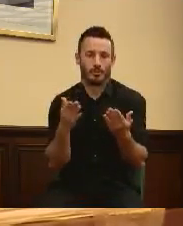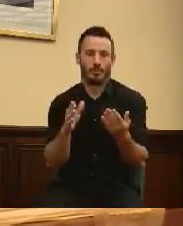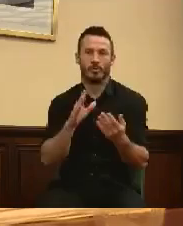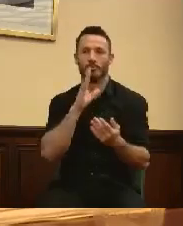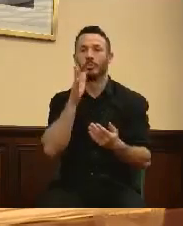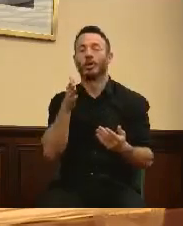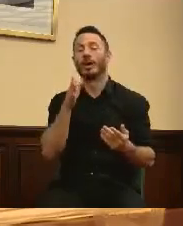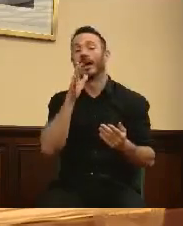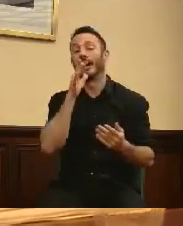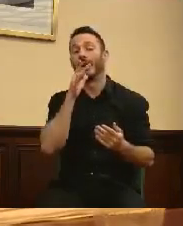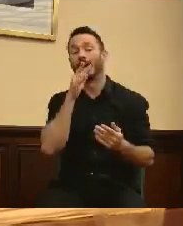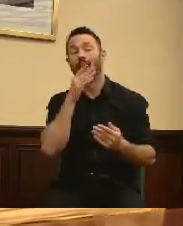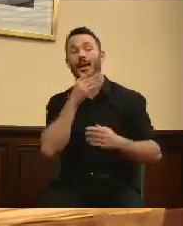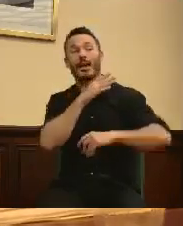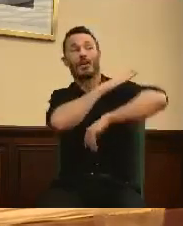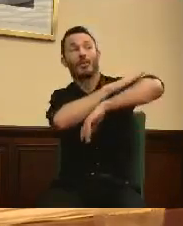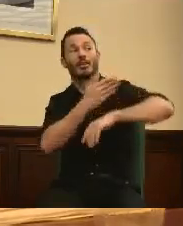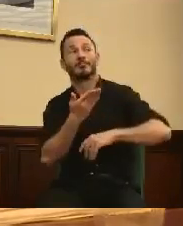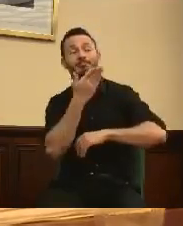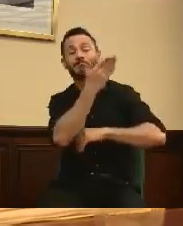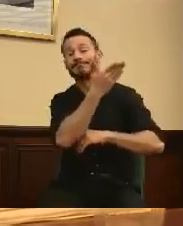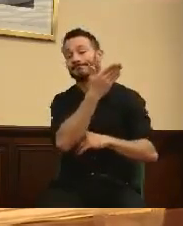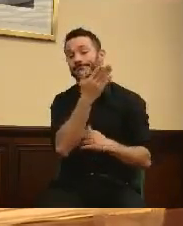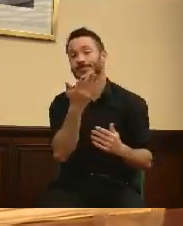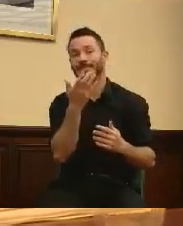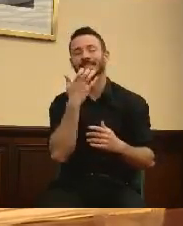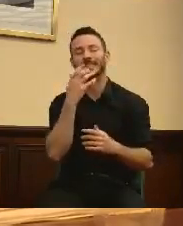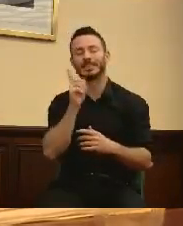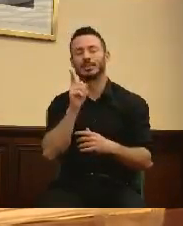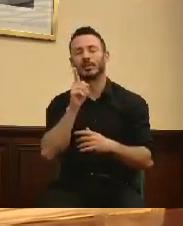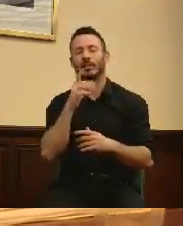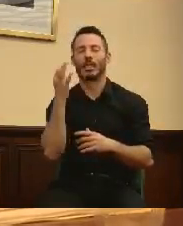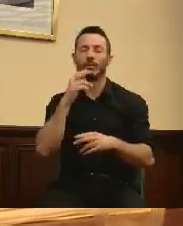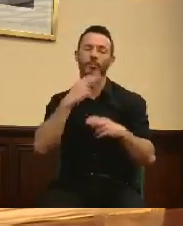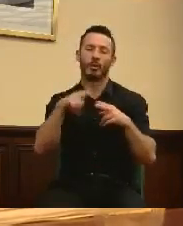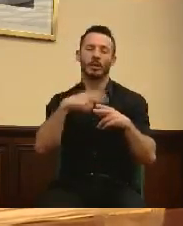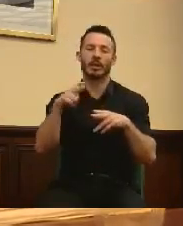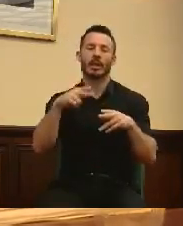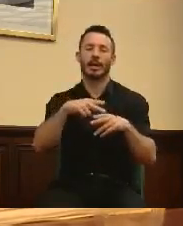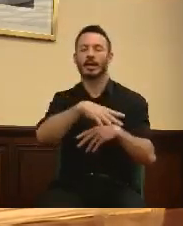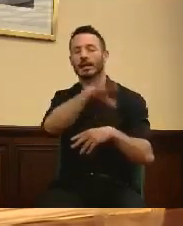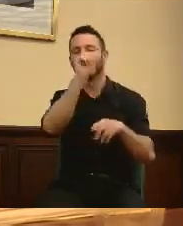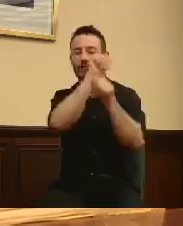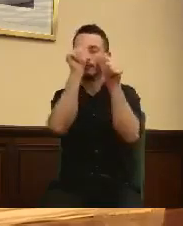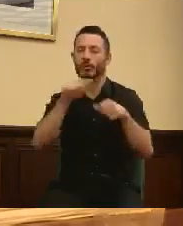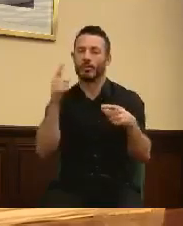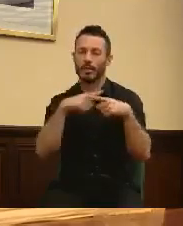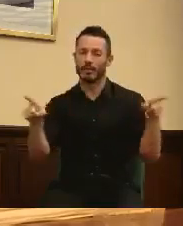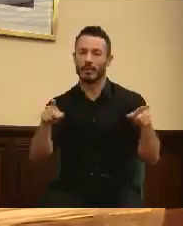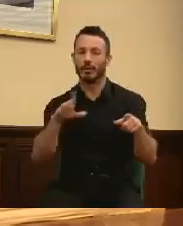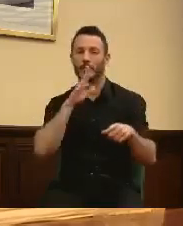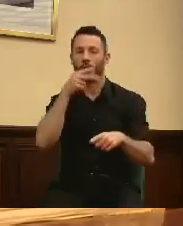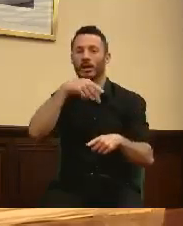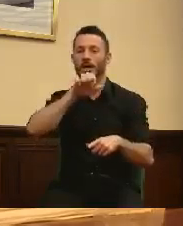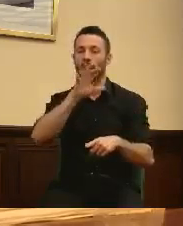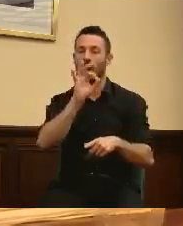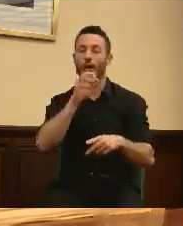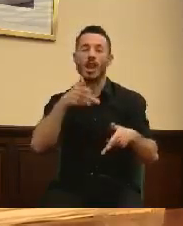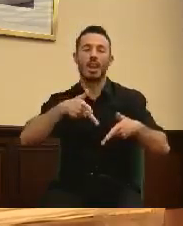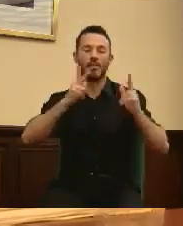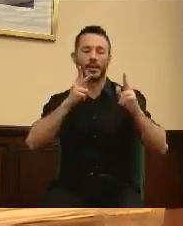no tanto de instar un gobierno, sino de cambiar la forma de entender la política, enfrentándonos al neoliberalismo que